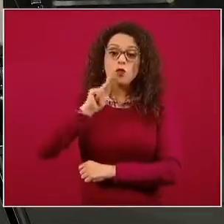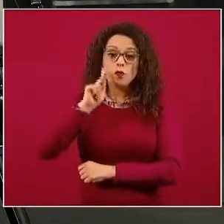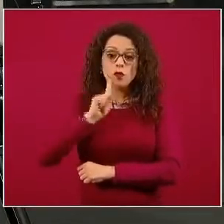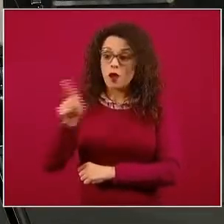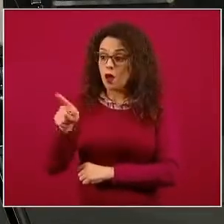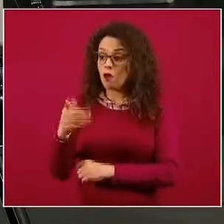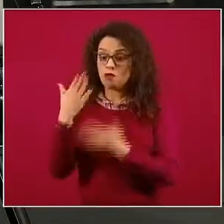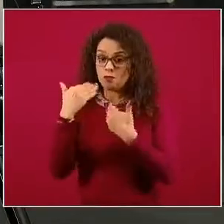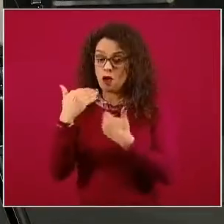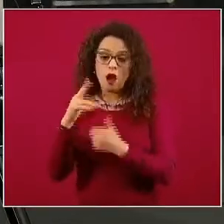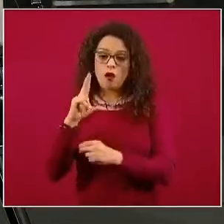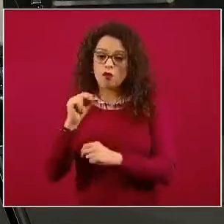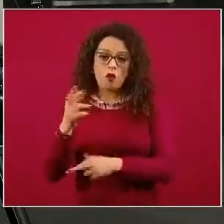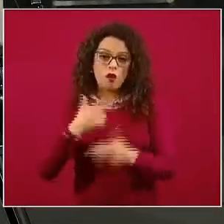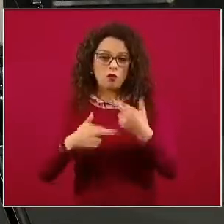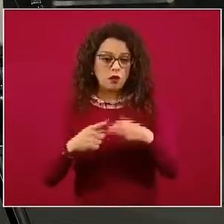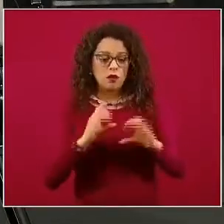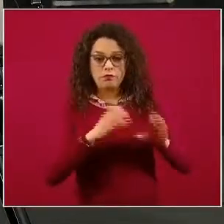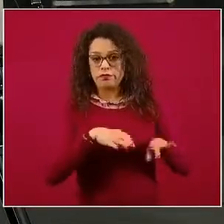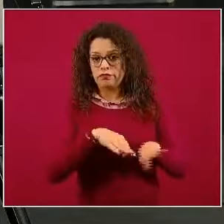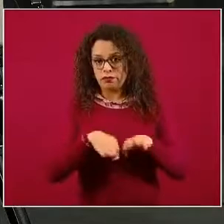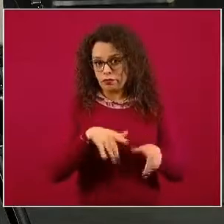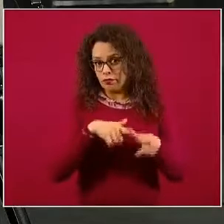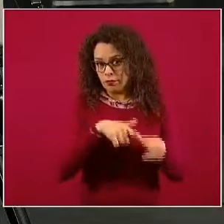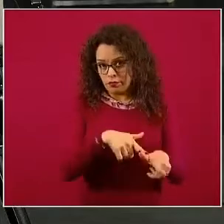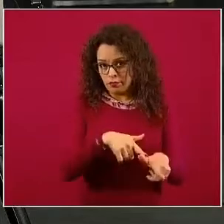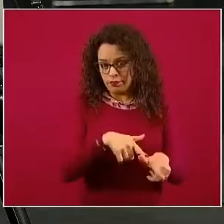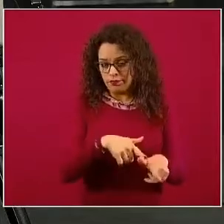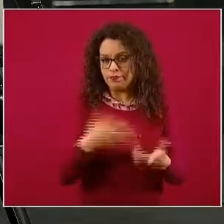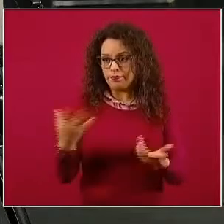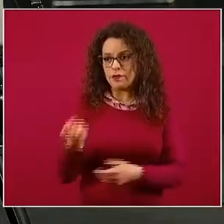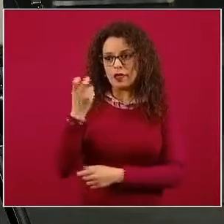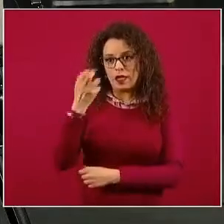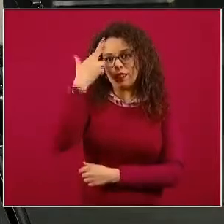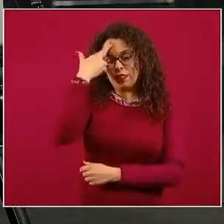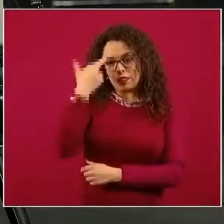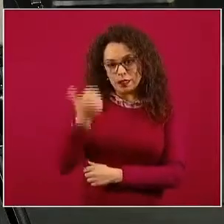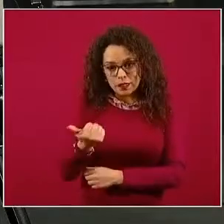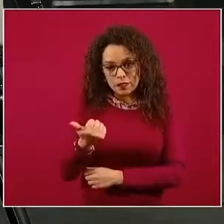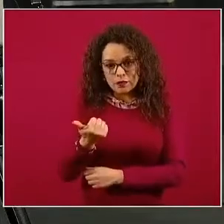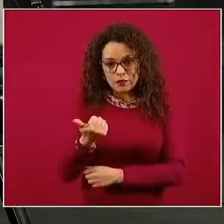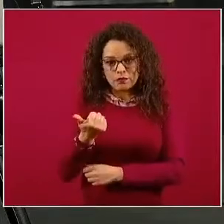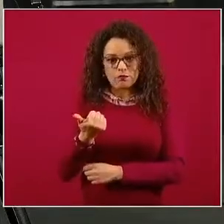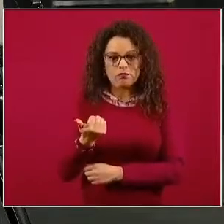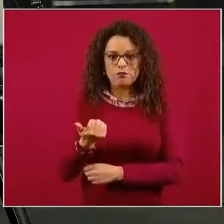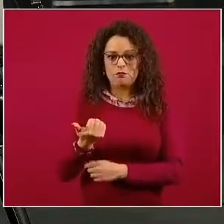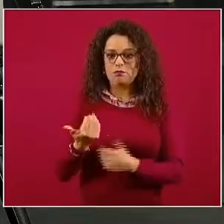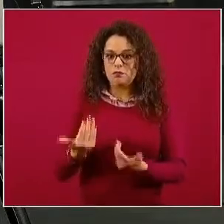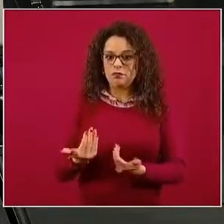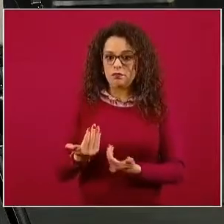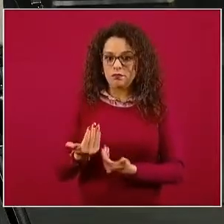si este es realmente uno de los motivos por los cuales se tendría que hacer alguien